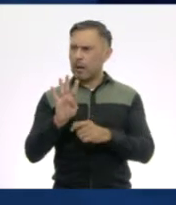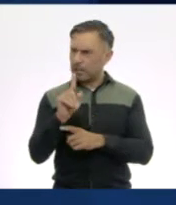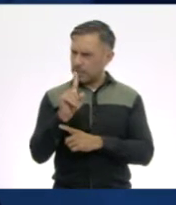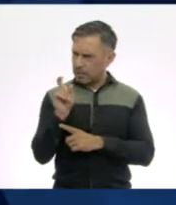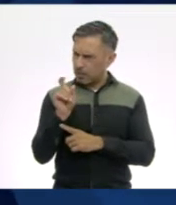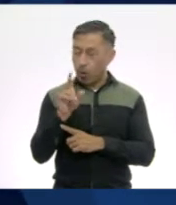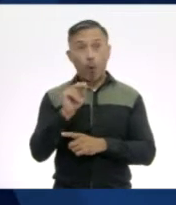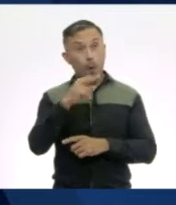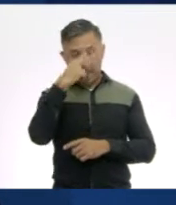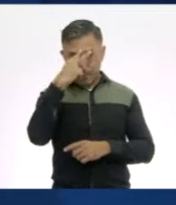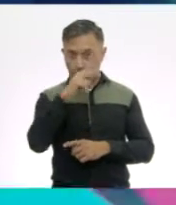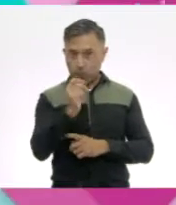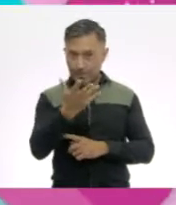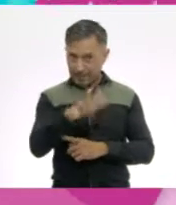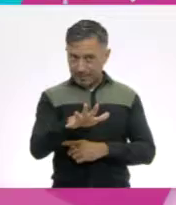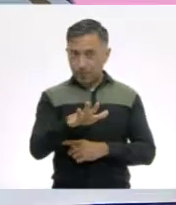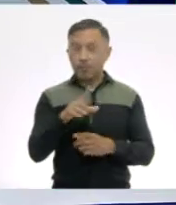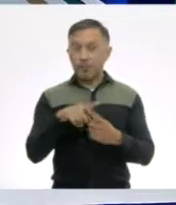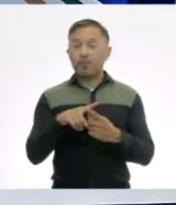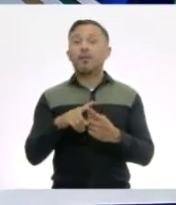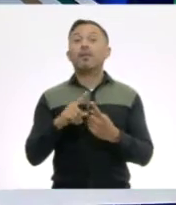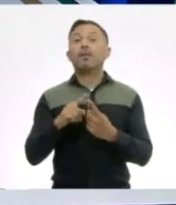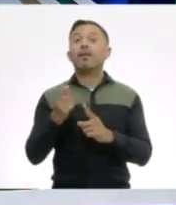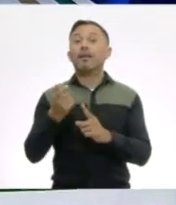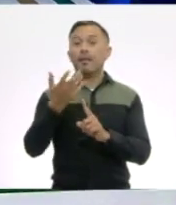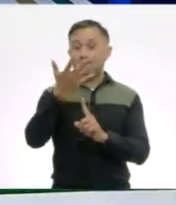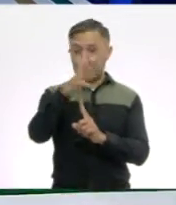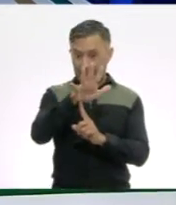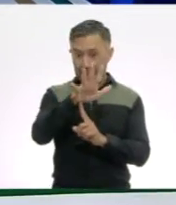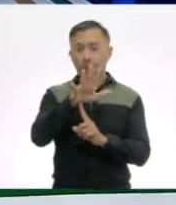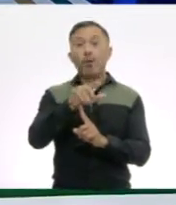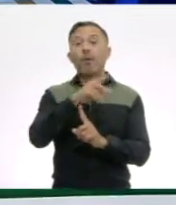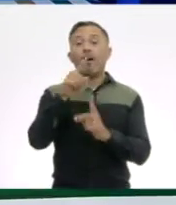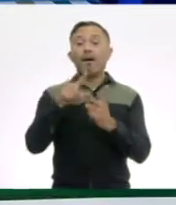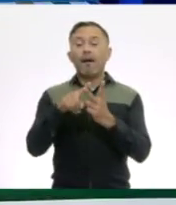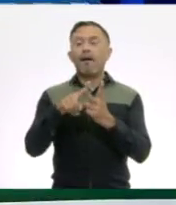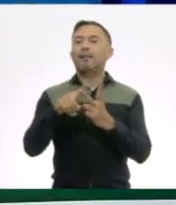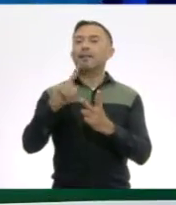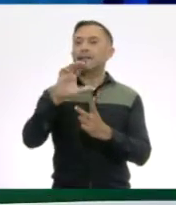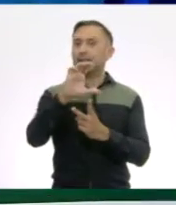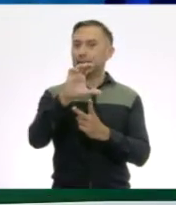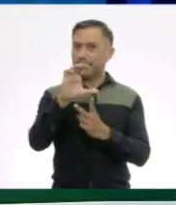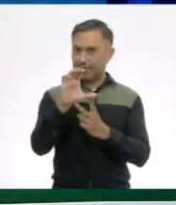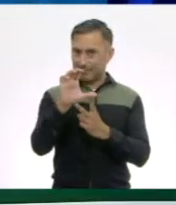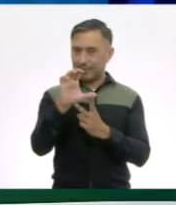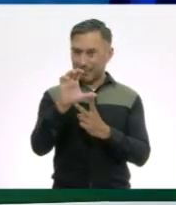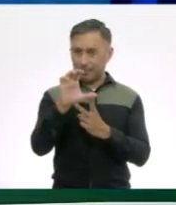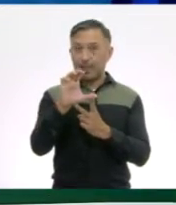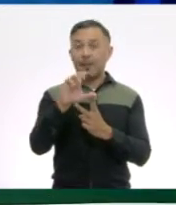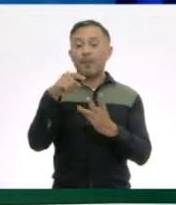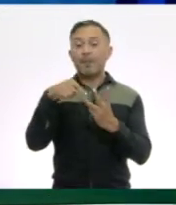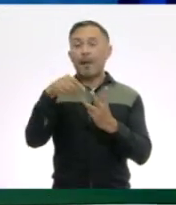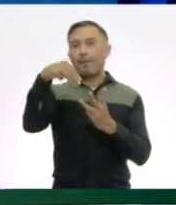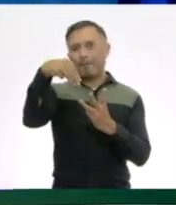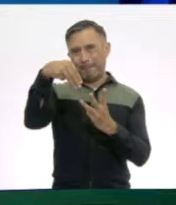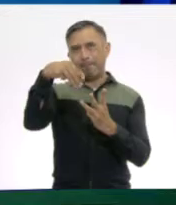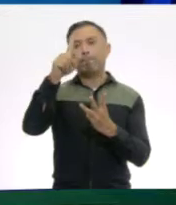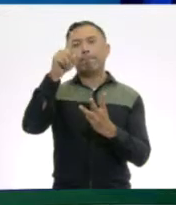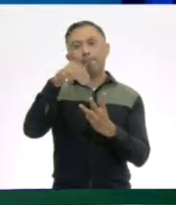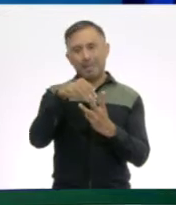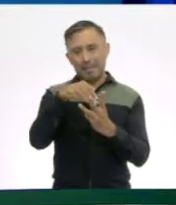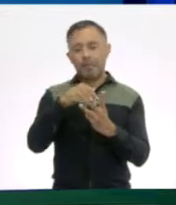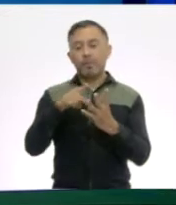Décimos. Décimos, exacto. El primero. El segundo, centésimos. Ahora sí. Ajá. El tercero, milésimos. Y el